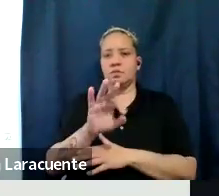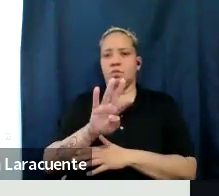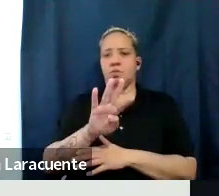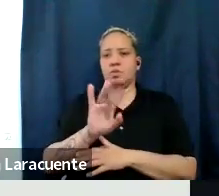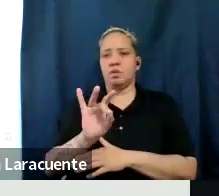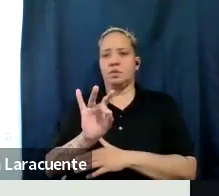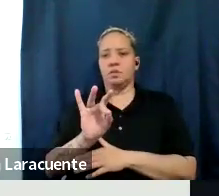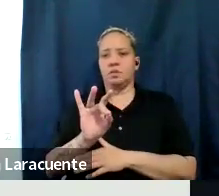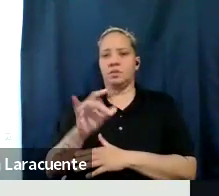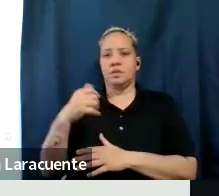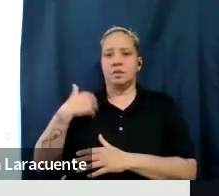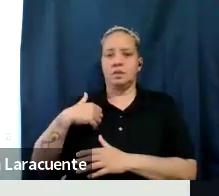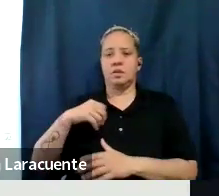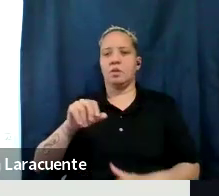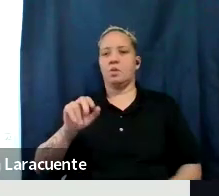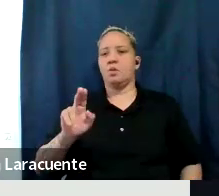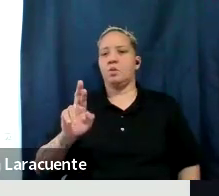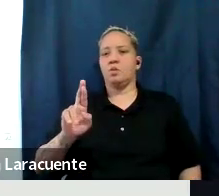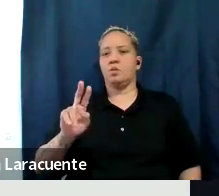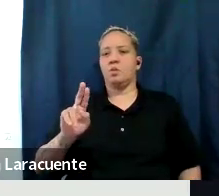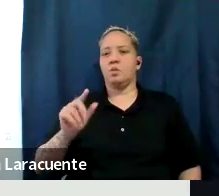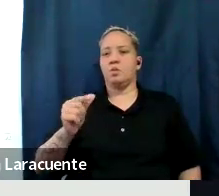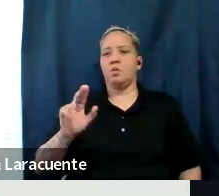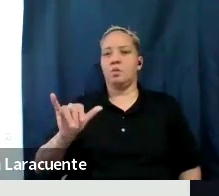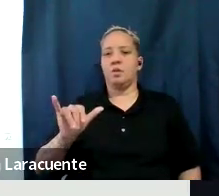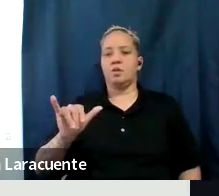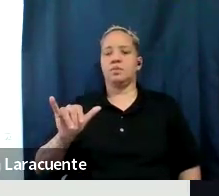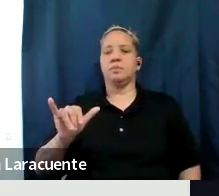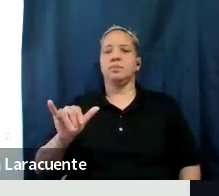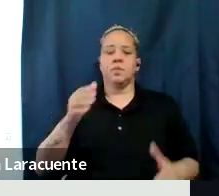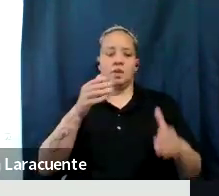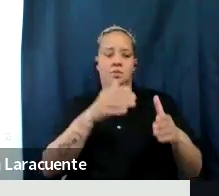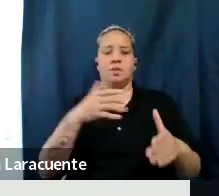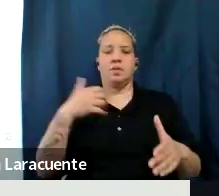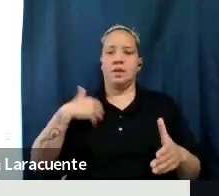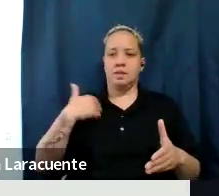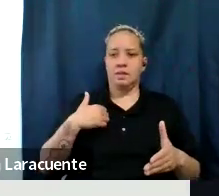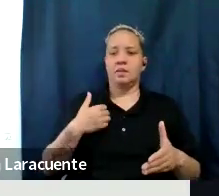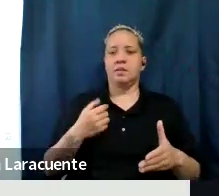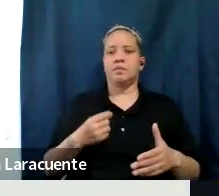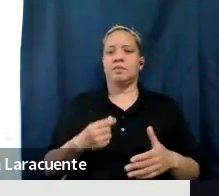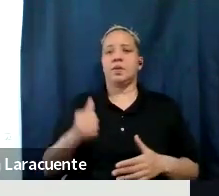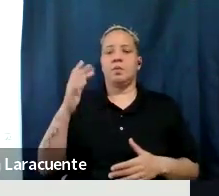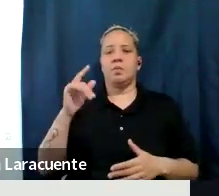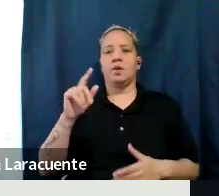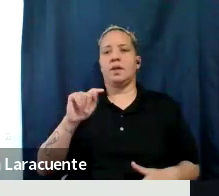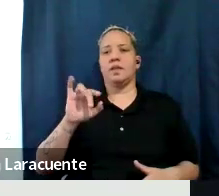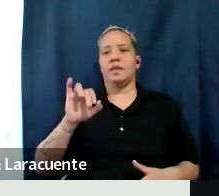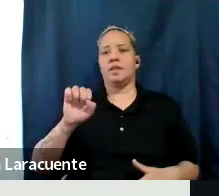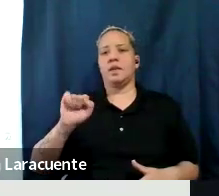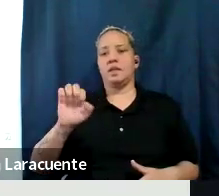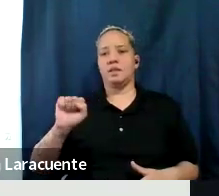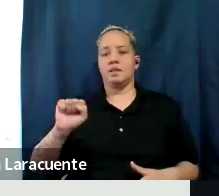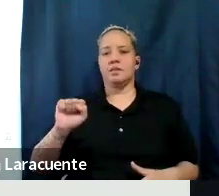1948 a la Argentina y Uruguay. Y yo me estoy dedicando a la parte argentina, puesto que hice mi tesis doctoral sobre poesía